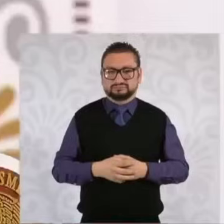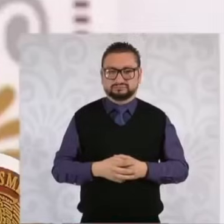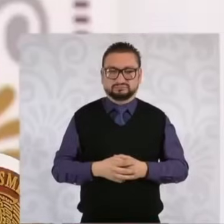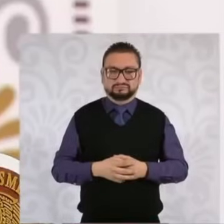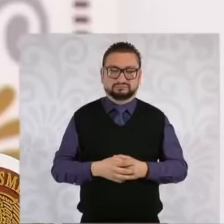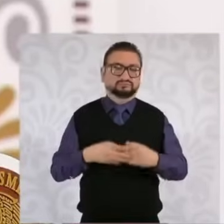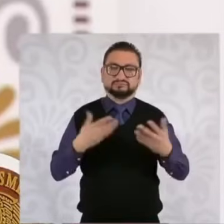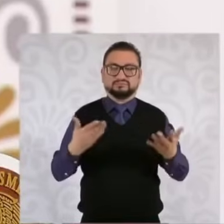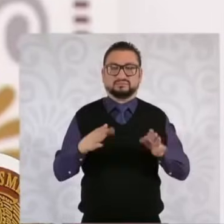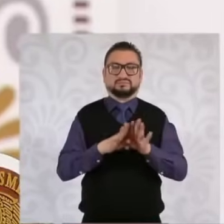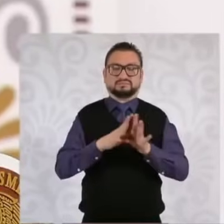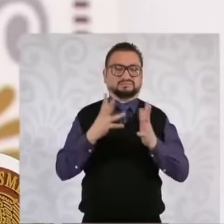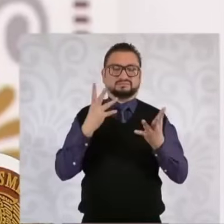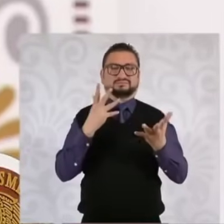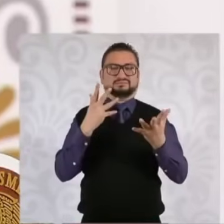Pues es como